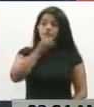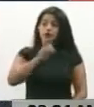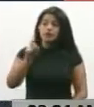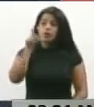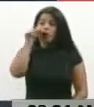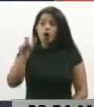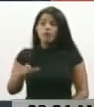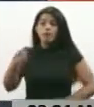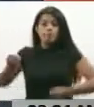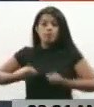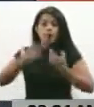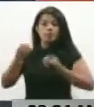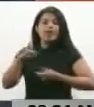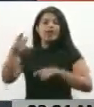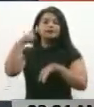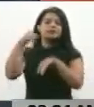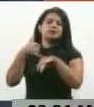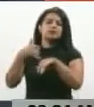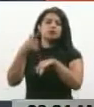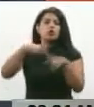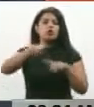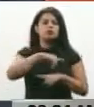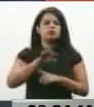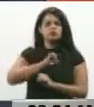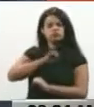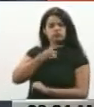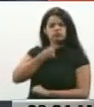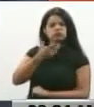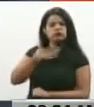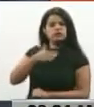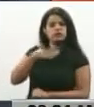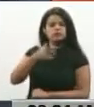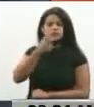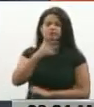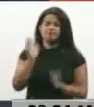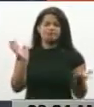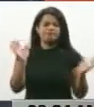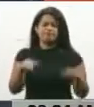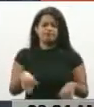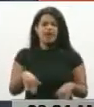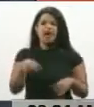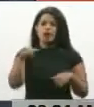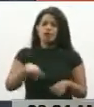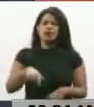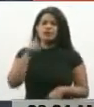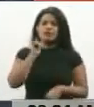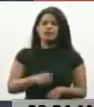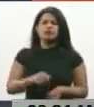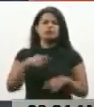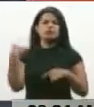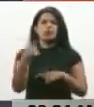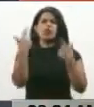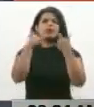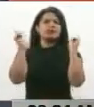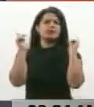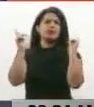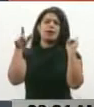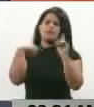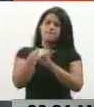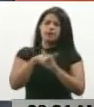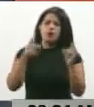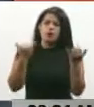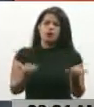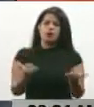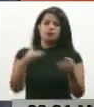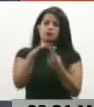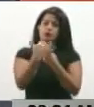y todo el mundo estamos en esa labor del amor libre, ¿no? Pero con los casos que estamos